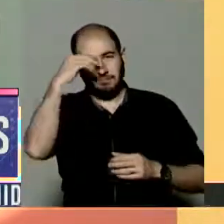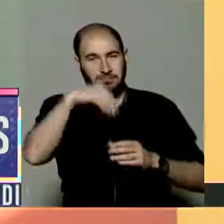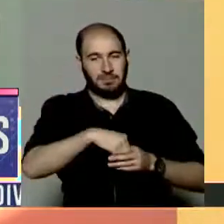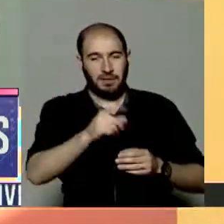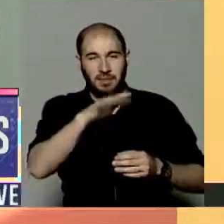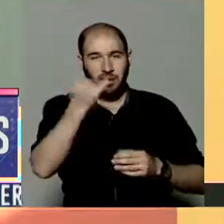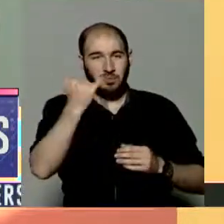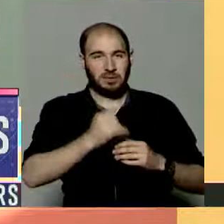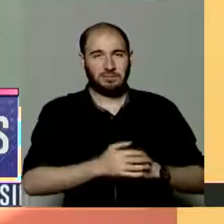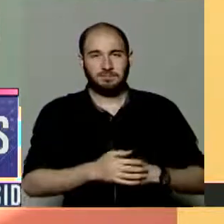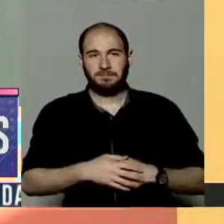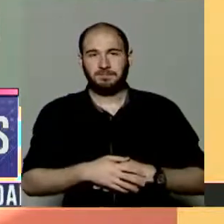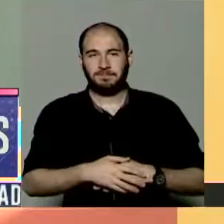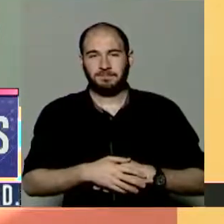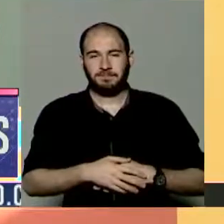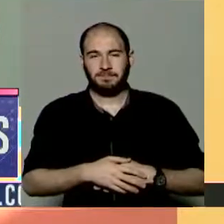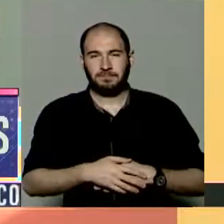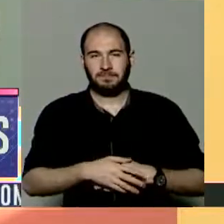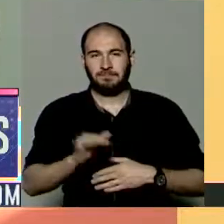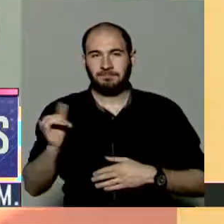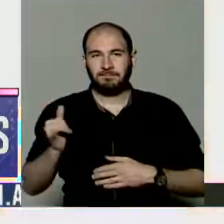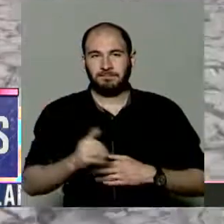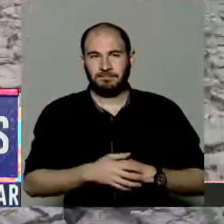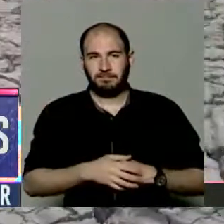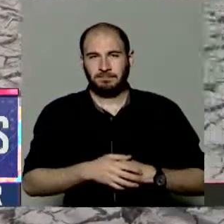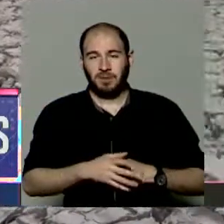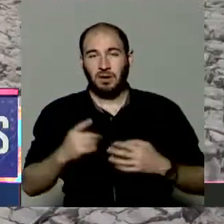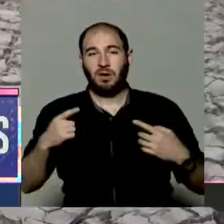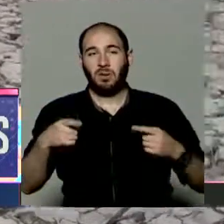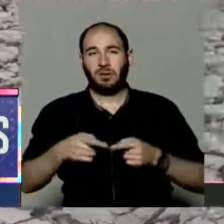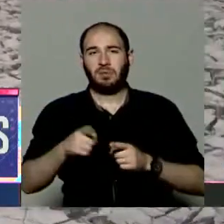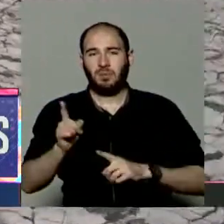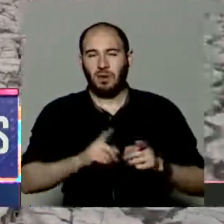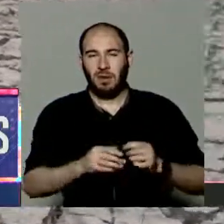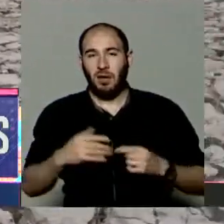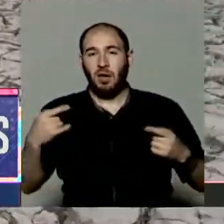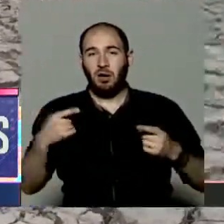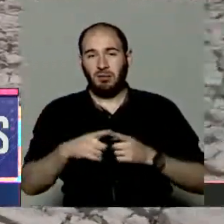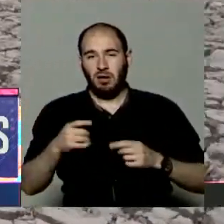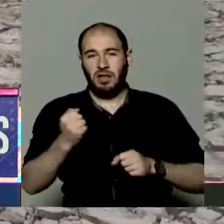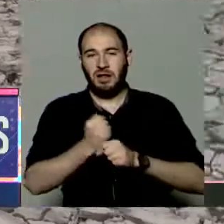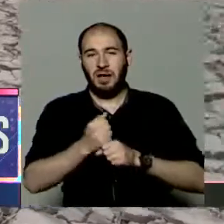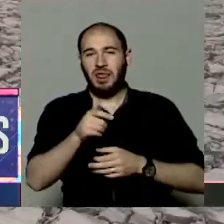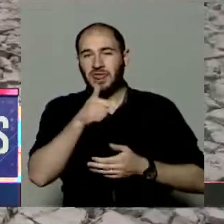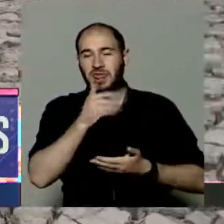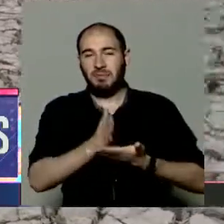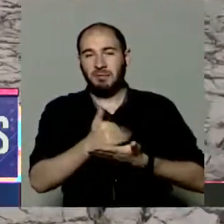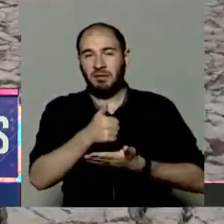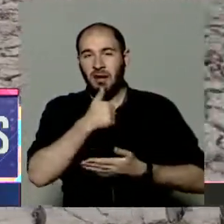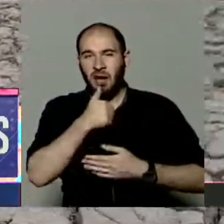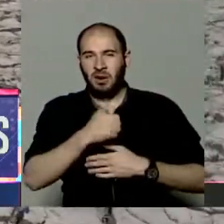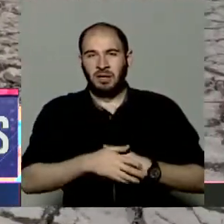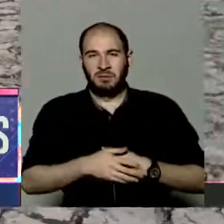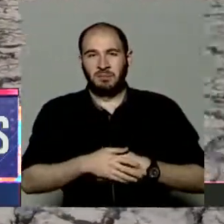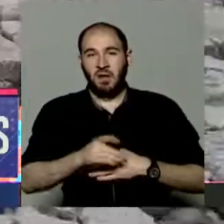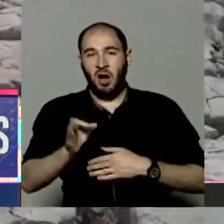tomar conciencia sobre eso, ¿no? Claro, o sea, la idea en la que ha estado trabajando irrigación, ya